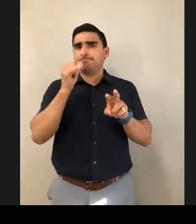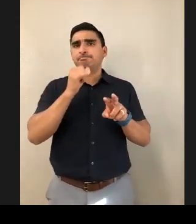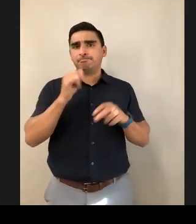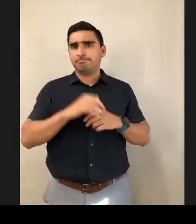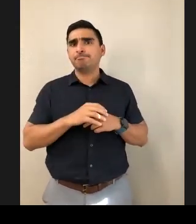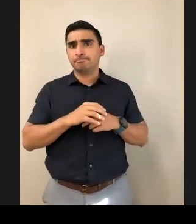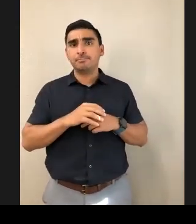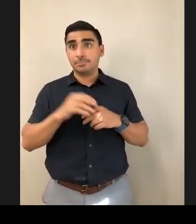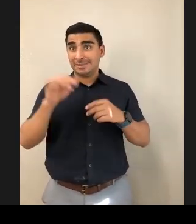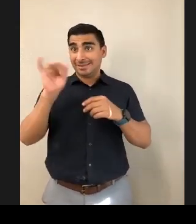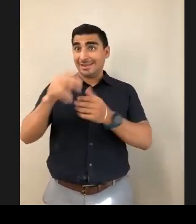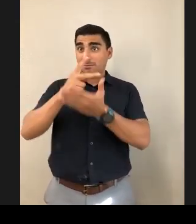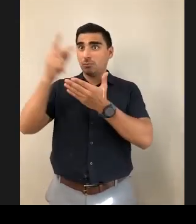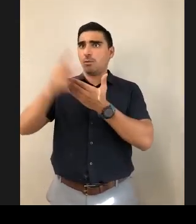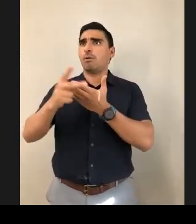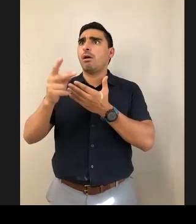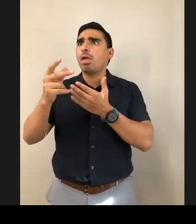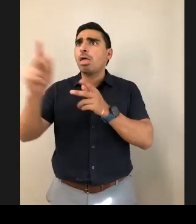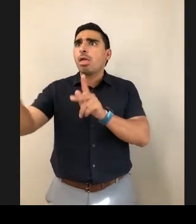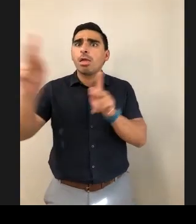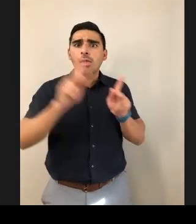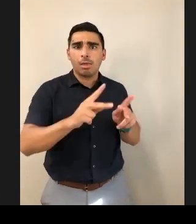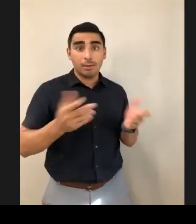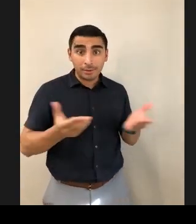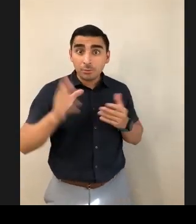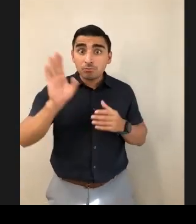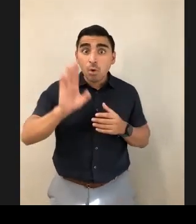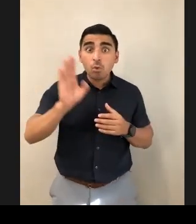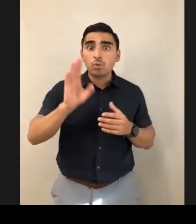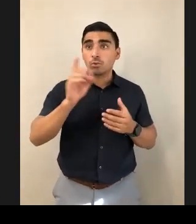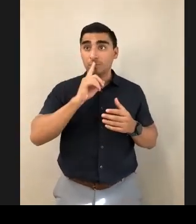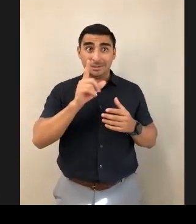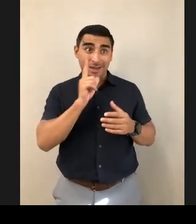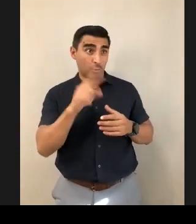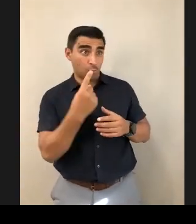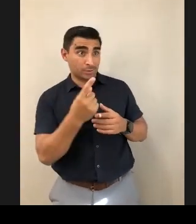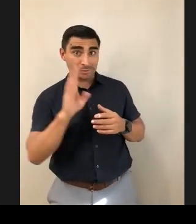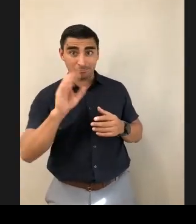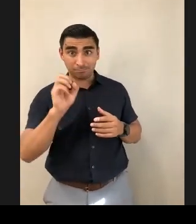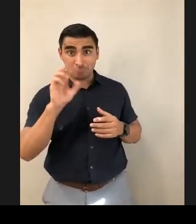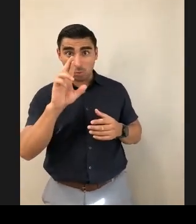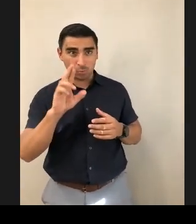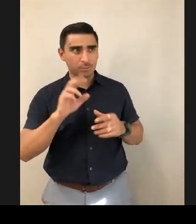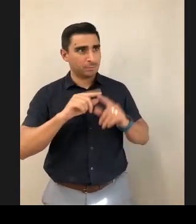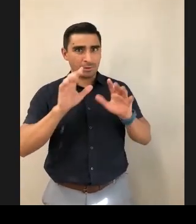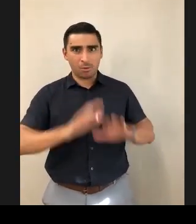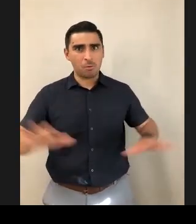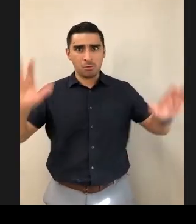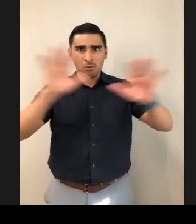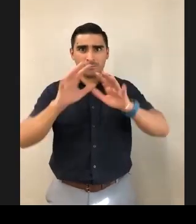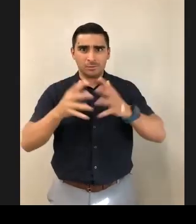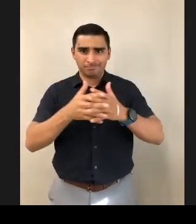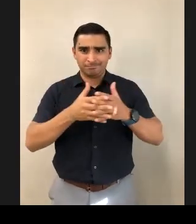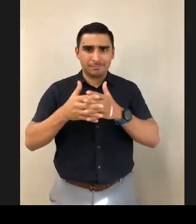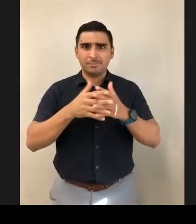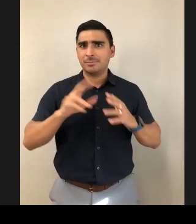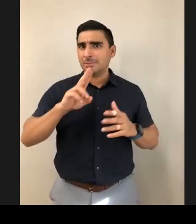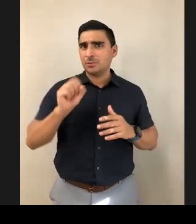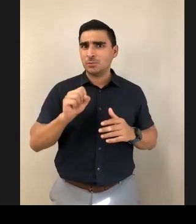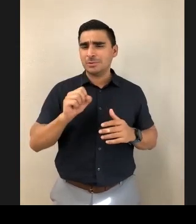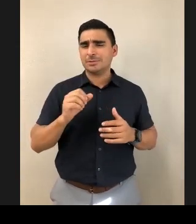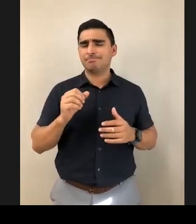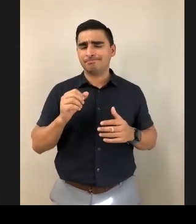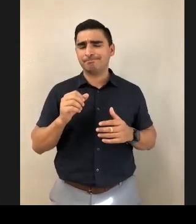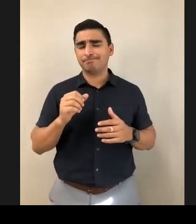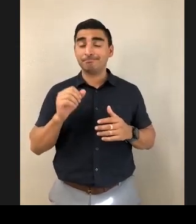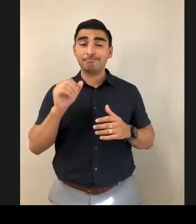de una manera muy, muy diferente. Me encantaría ver un programa similar que se lleve a cabo aquí en Boulder y